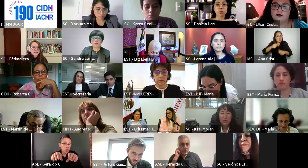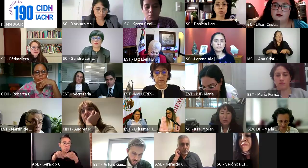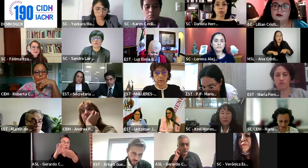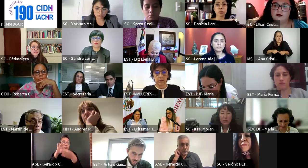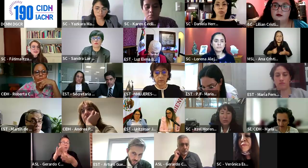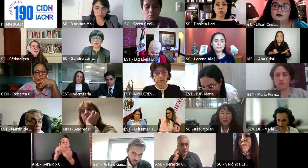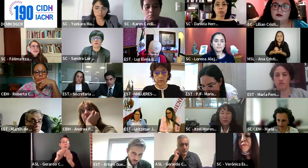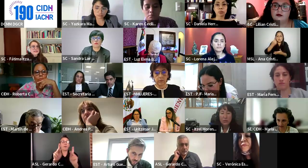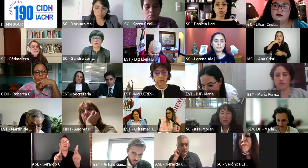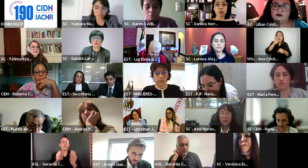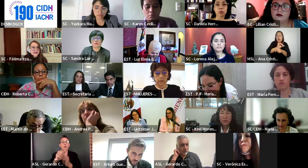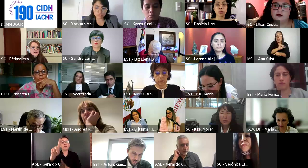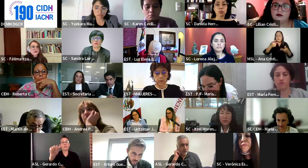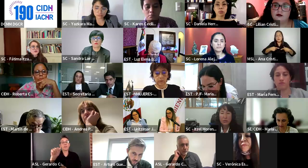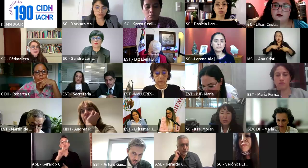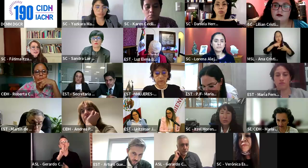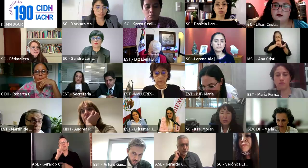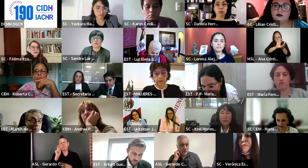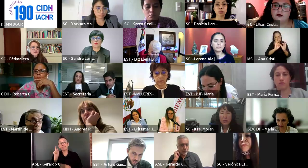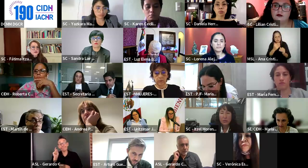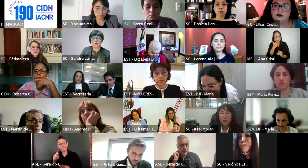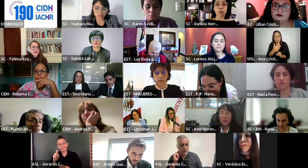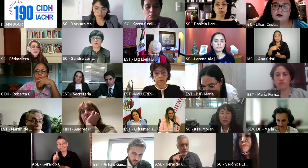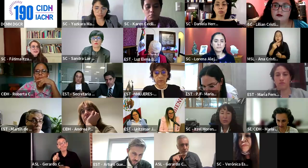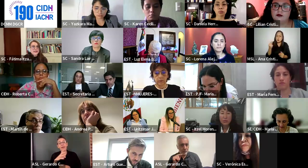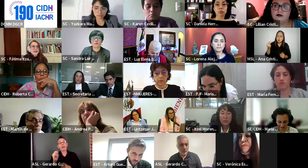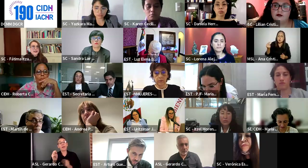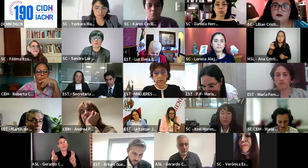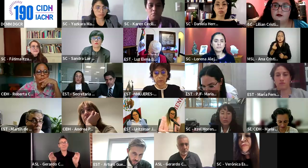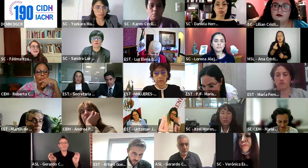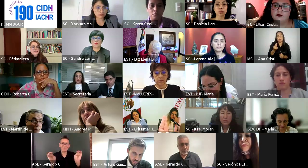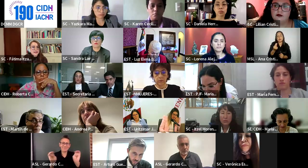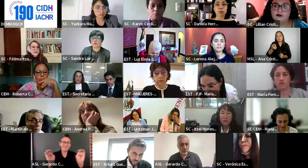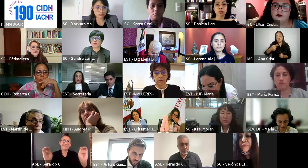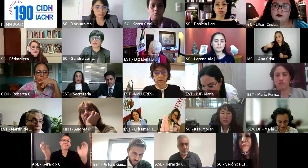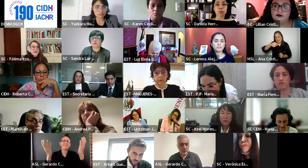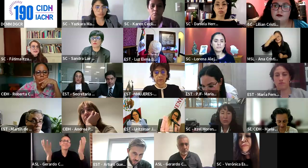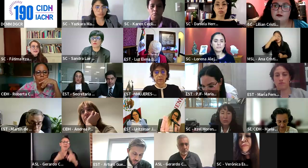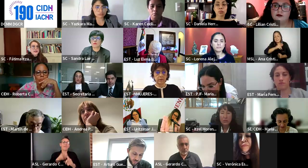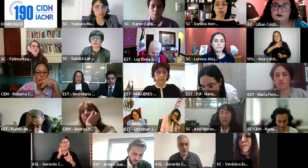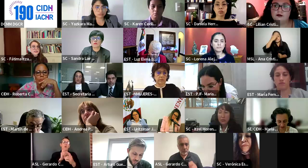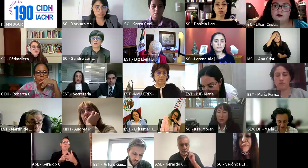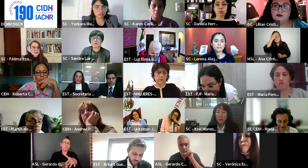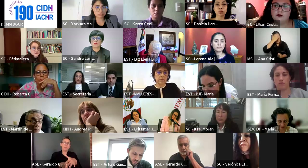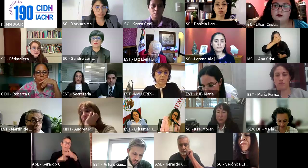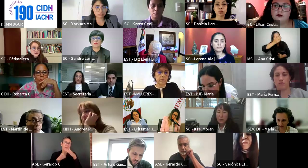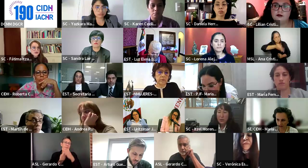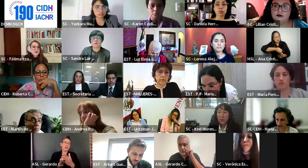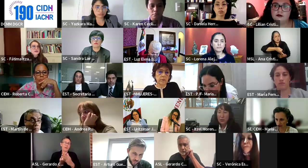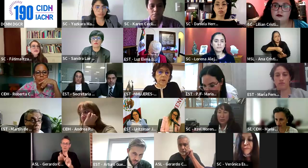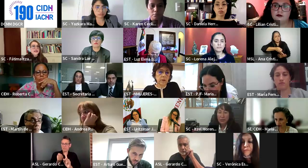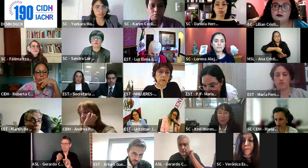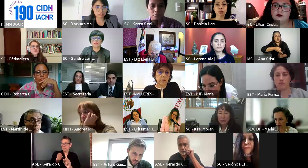con discapacidad, es necesario y urgente reconocer que desde la entrada de el último